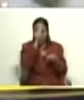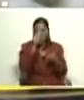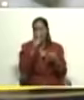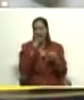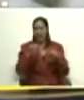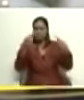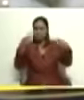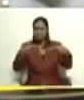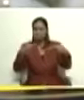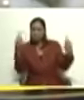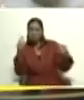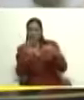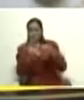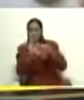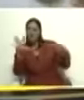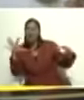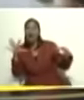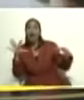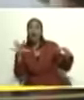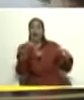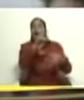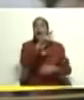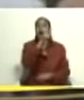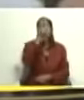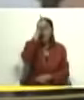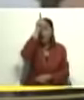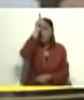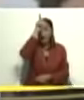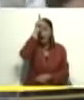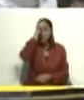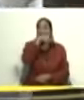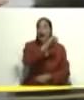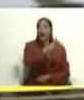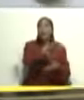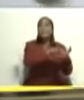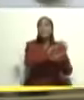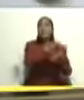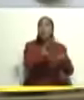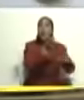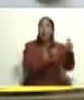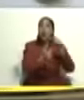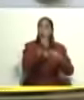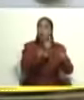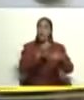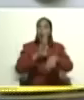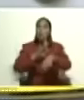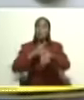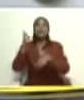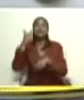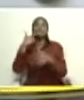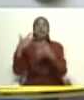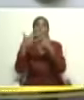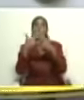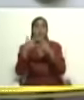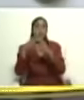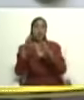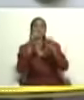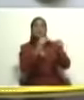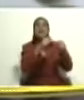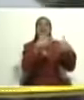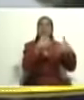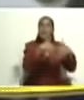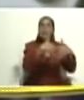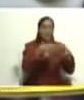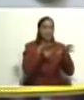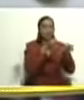a Alemania está ahora mismo con dificultades económicas, porque Estados Unidos ha volado un gasoducto que necesitaba la empresa